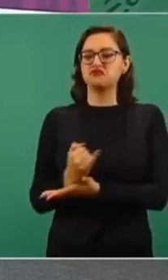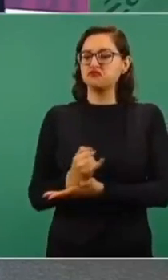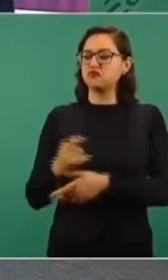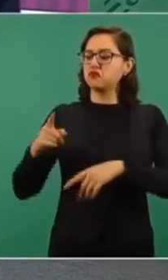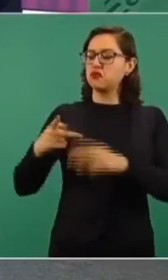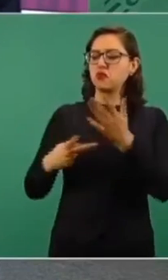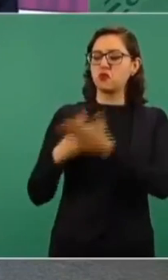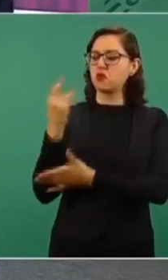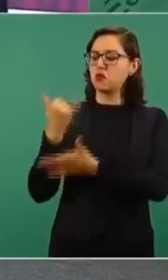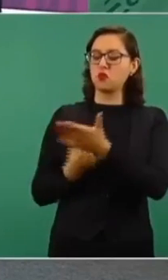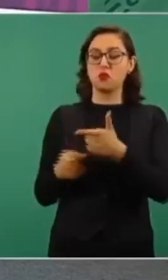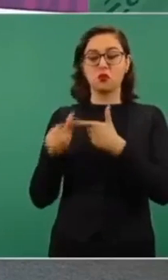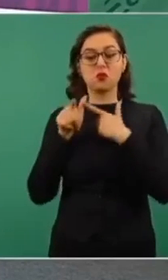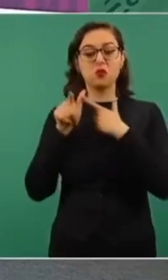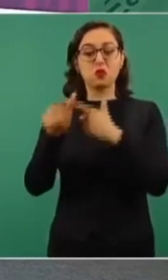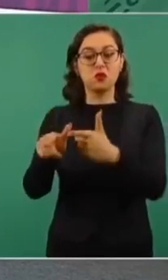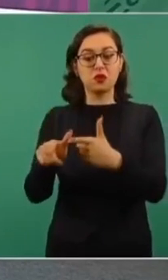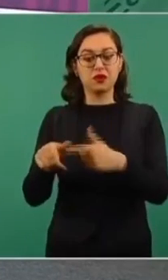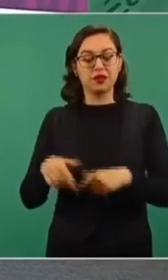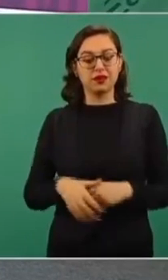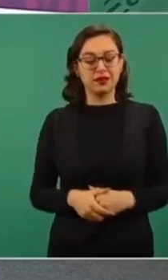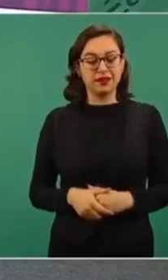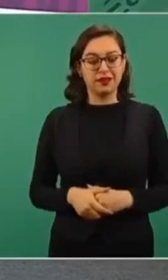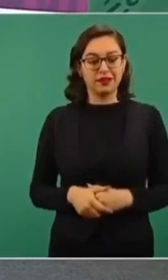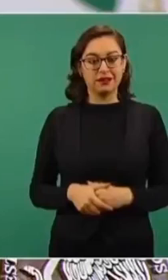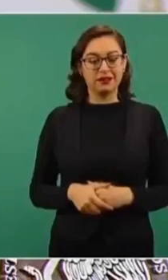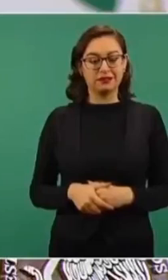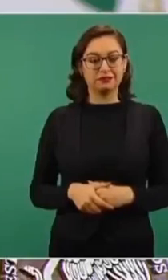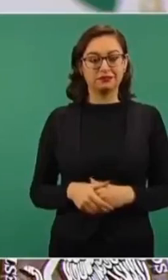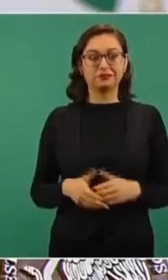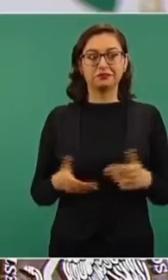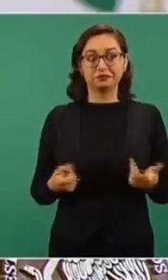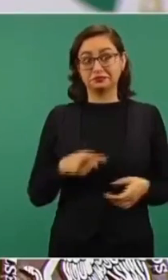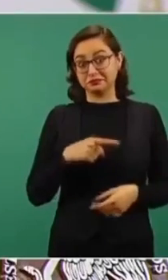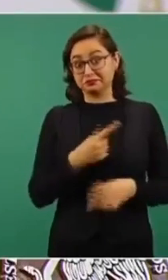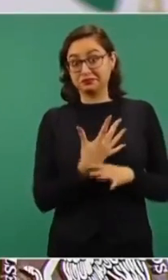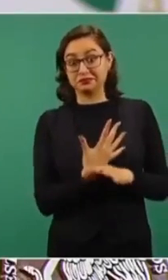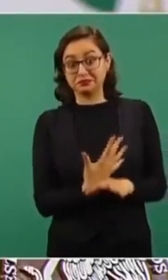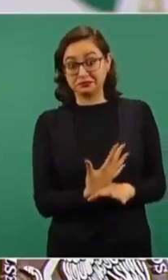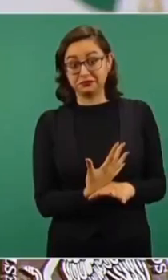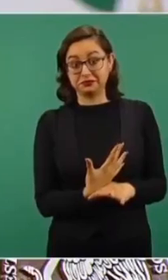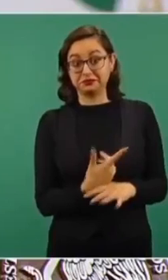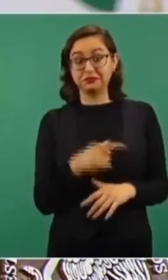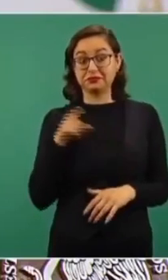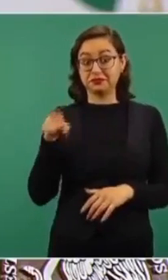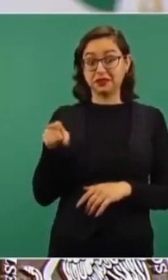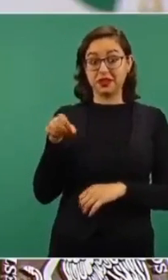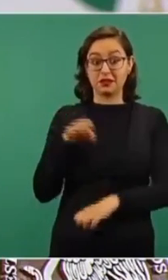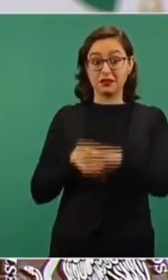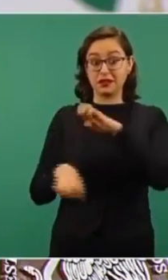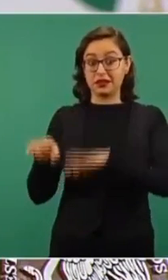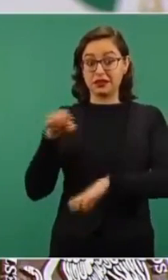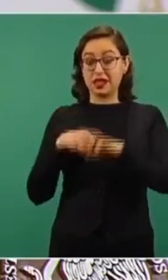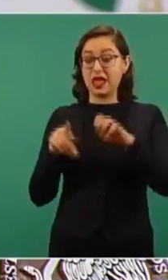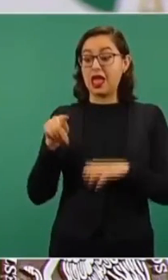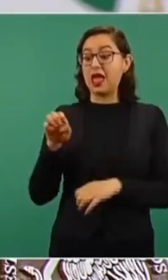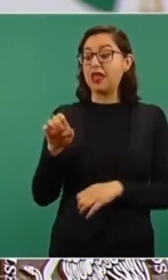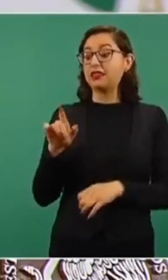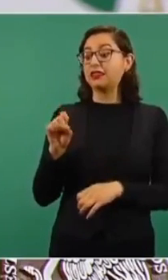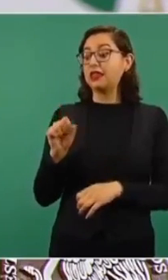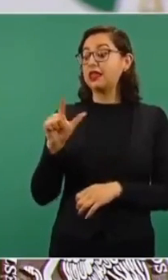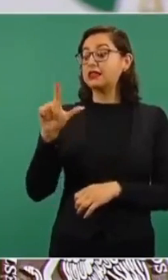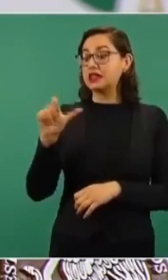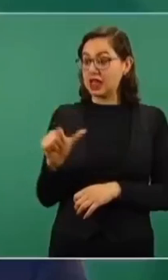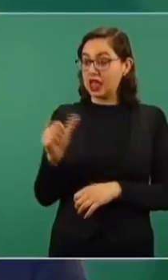Doria Medina, que mencionaba sería muy interesante que la empresa Tesla pudiera venir